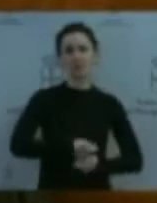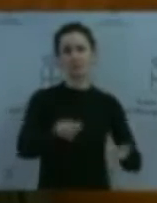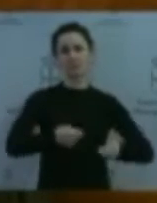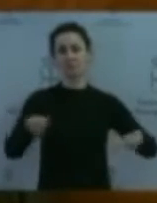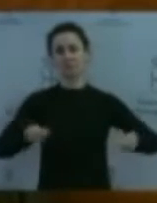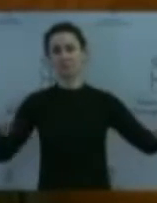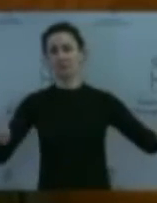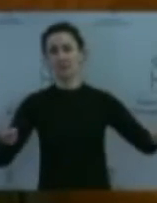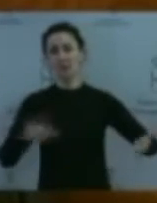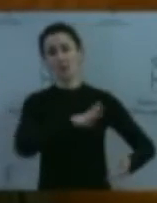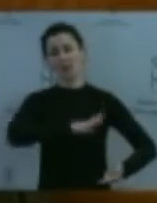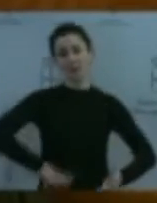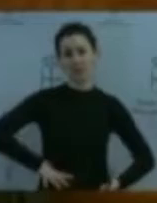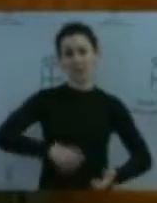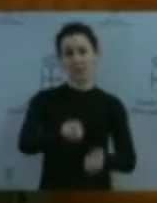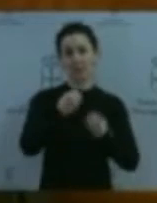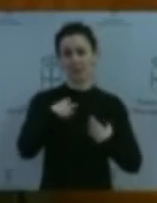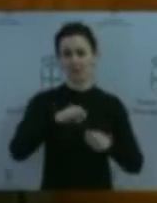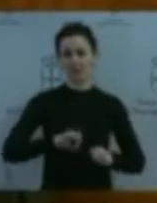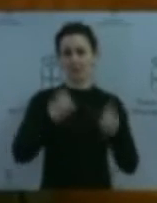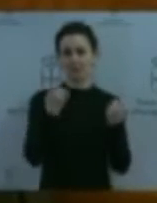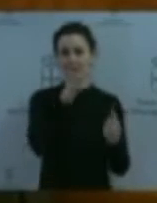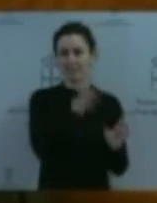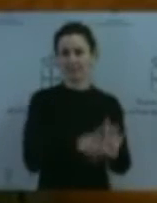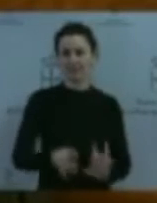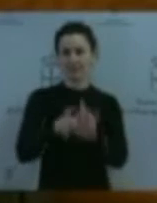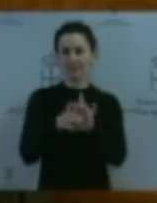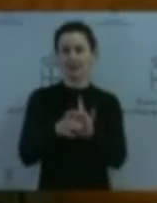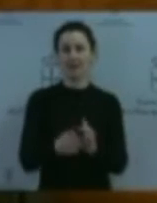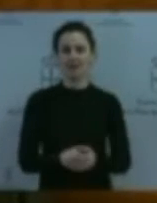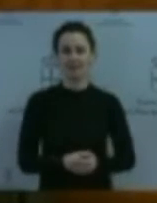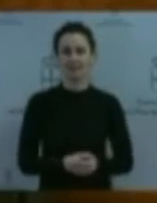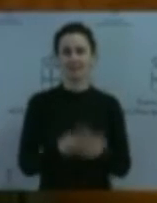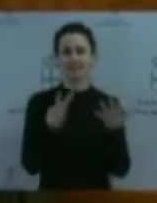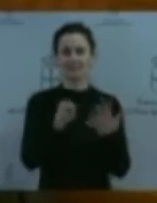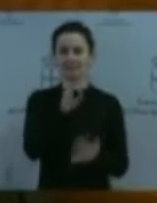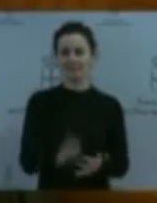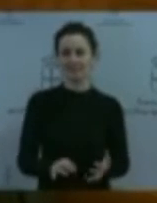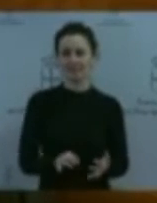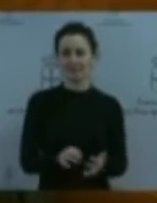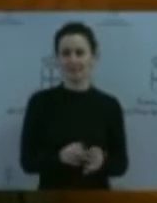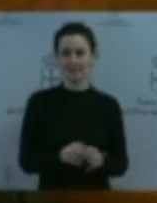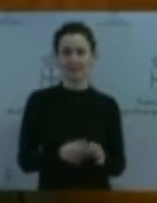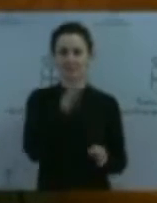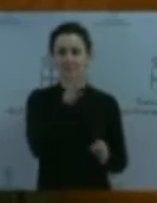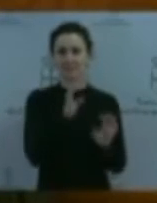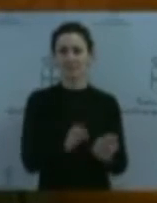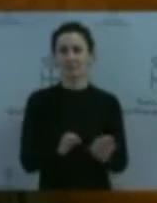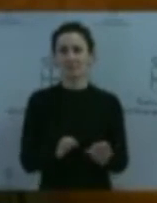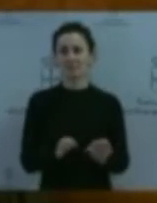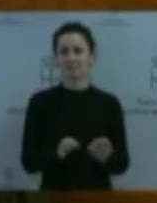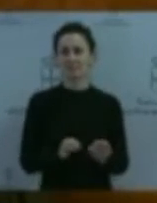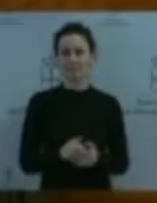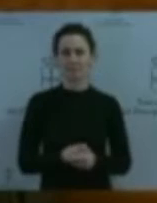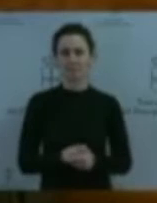información. Se tiene a un 70% de la plantilla pintando las naves, barriendo, segando. ¿Qué pasa con los pagos